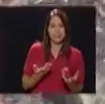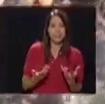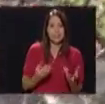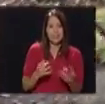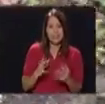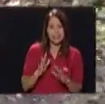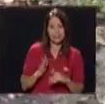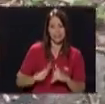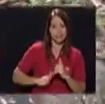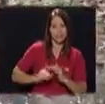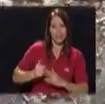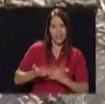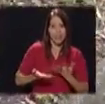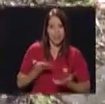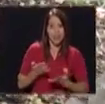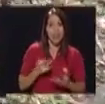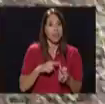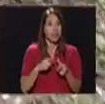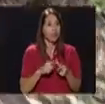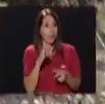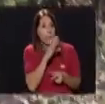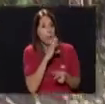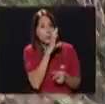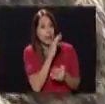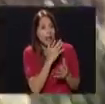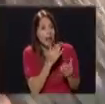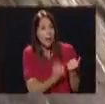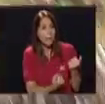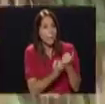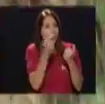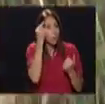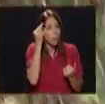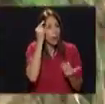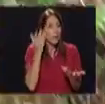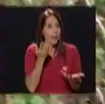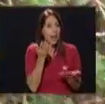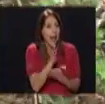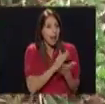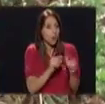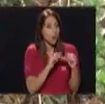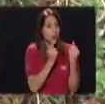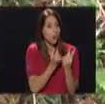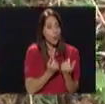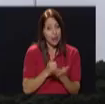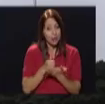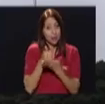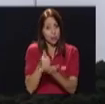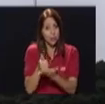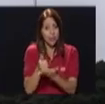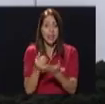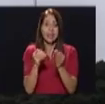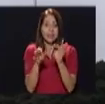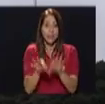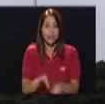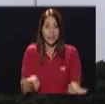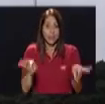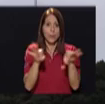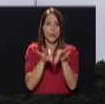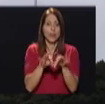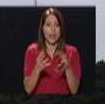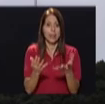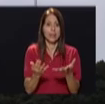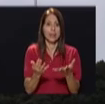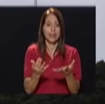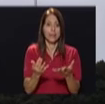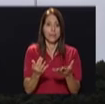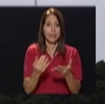sientan que les causa cierta incomodidad, ¿verdad? Y buscan el apoyo gubernamental o el apoyo de